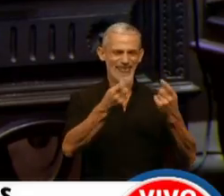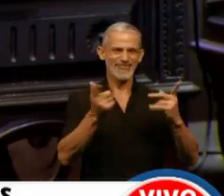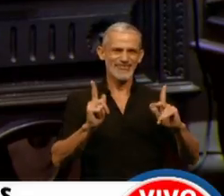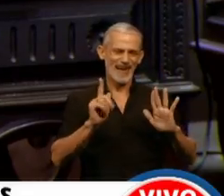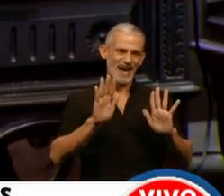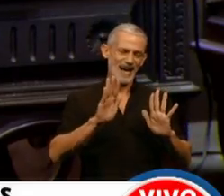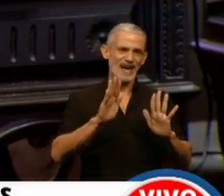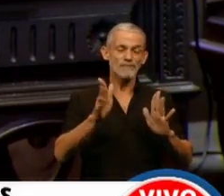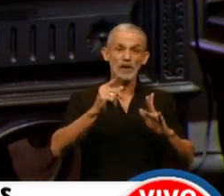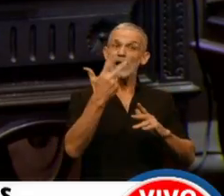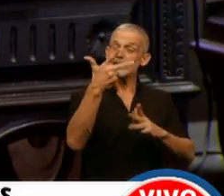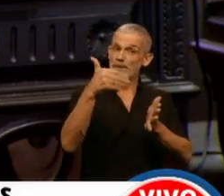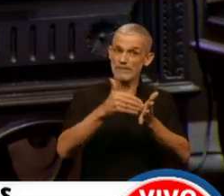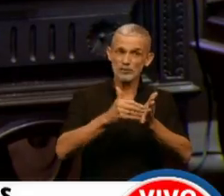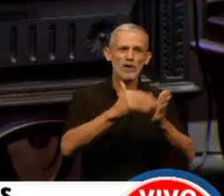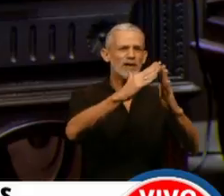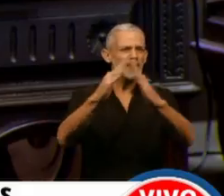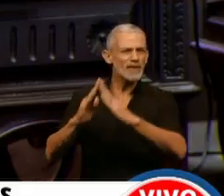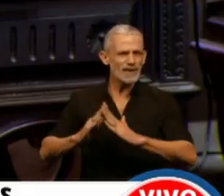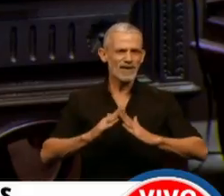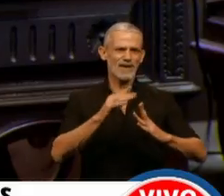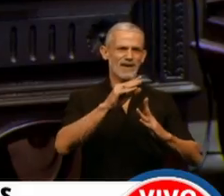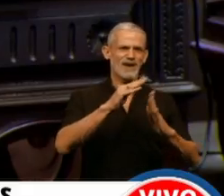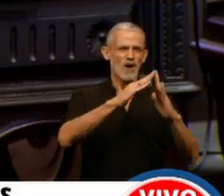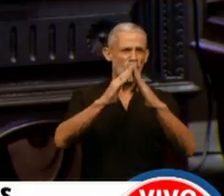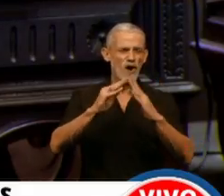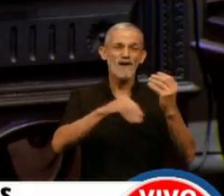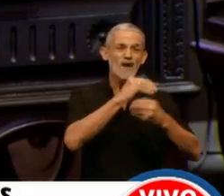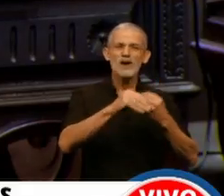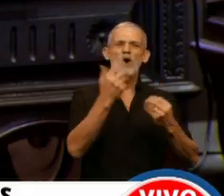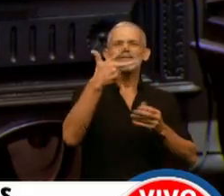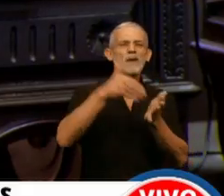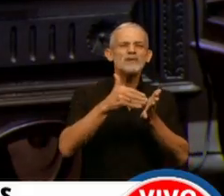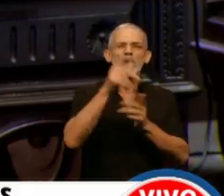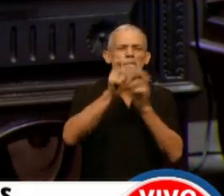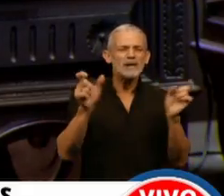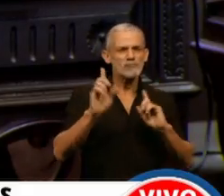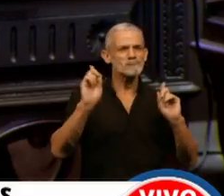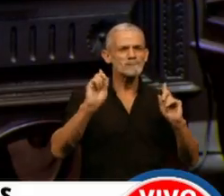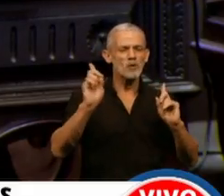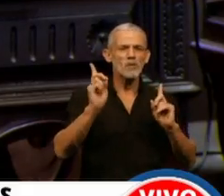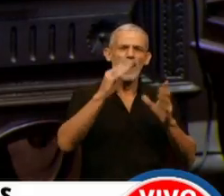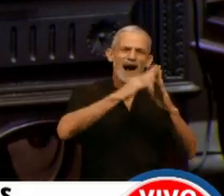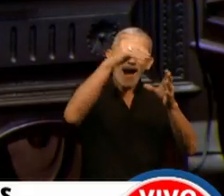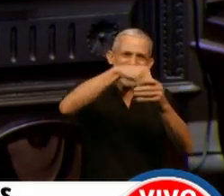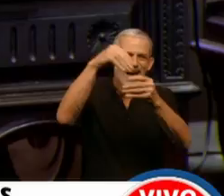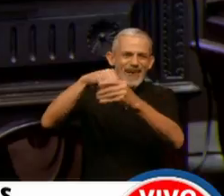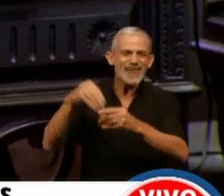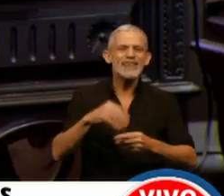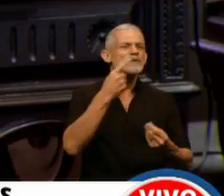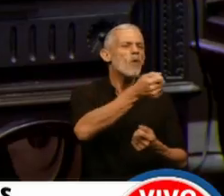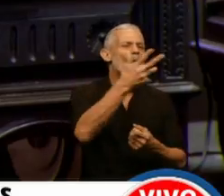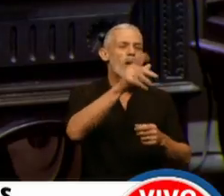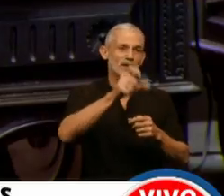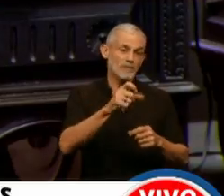cuando hablamos de 3 millones de hogares beneficiados no son tres millones de usuarios porque en cada hogar vive